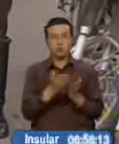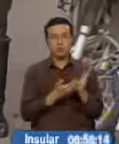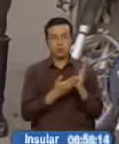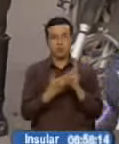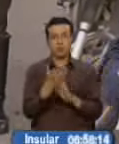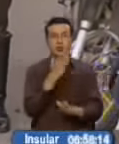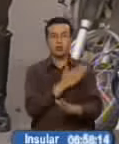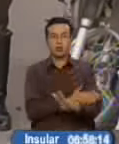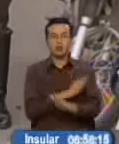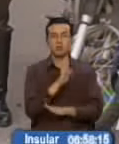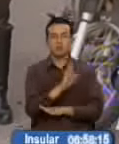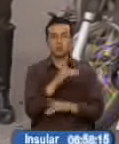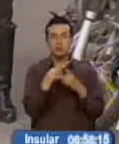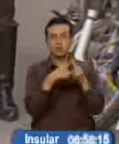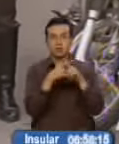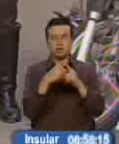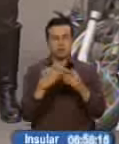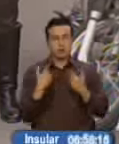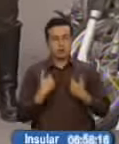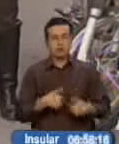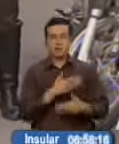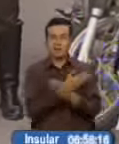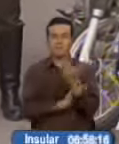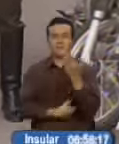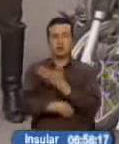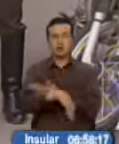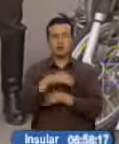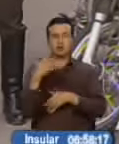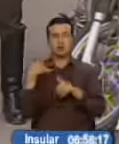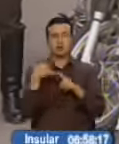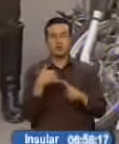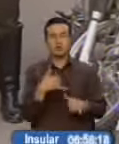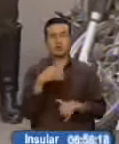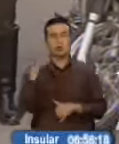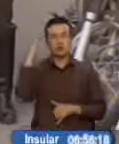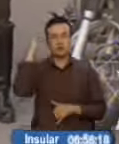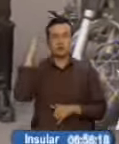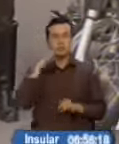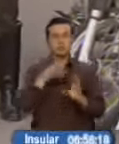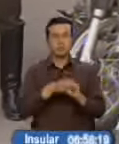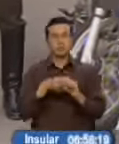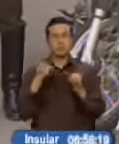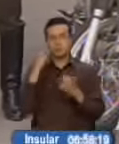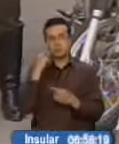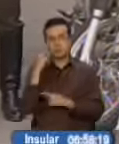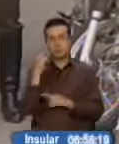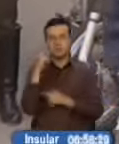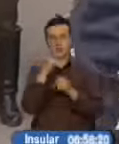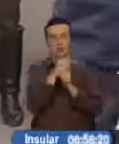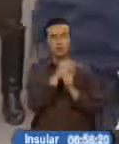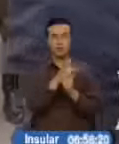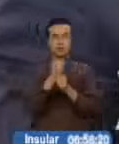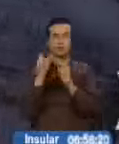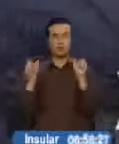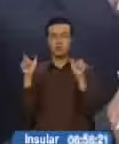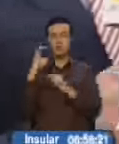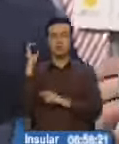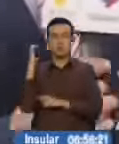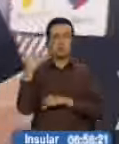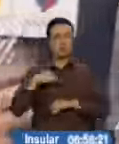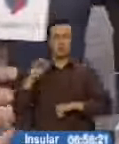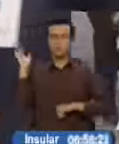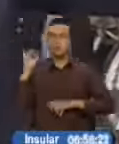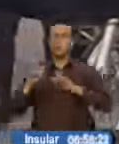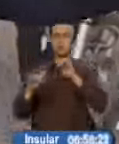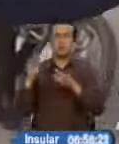en su momento con las diferentes camisetas que vistió, principalmente la del Club Deportivo El Nacional. Me gustaría que nos acompañen en un paneo, porque la gente de Colombia sigue